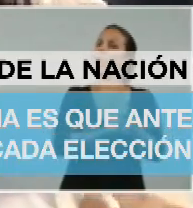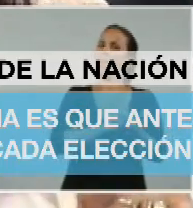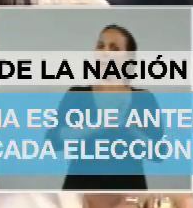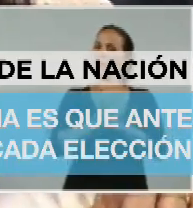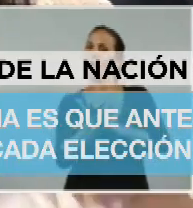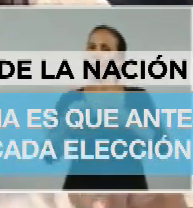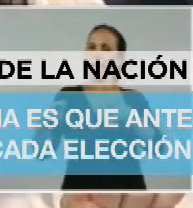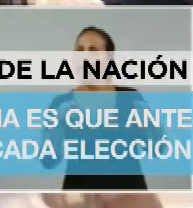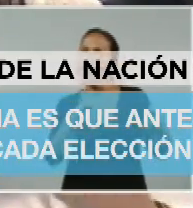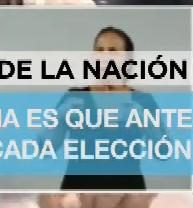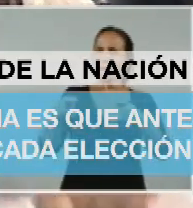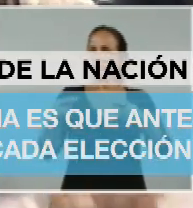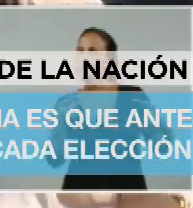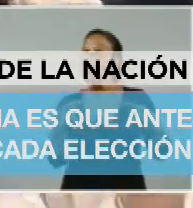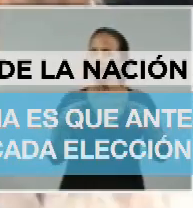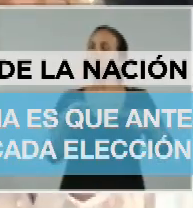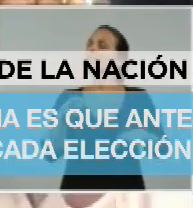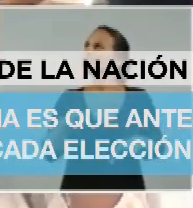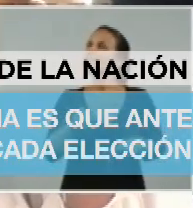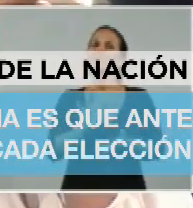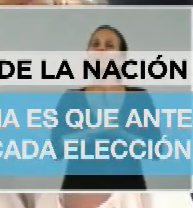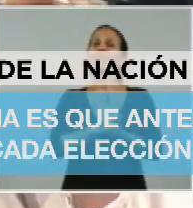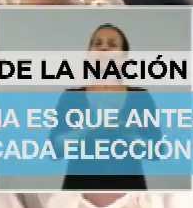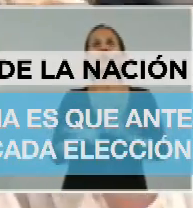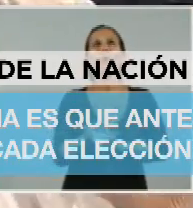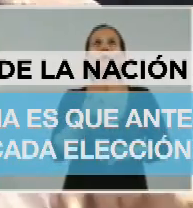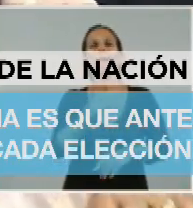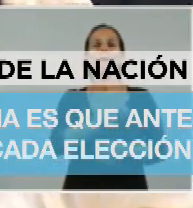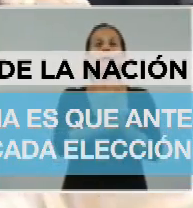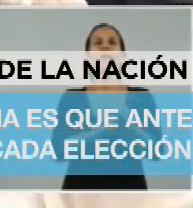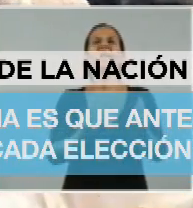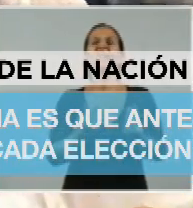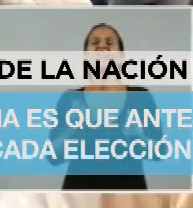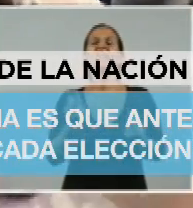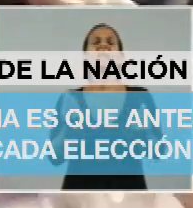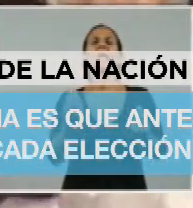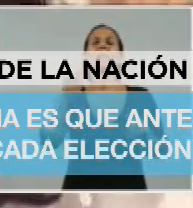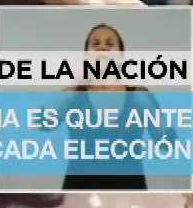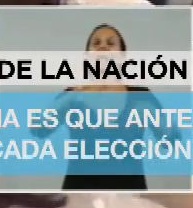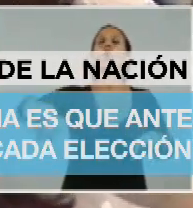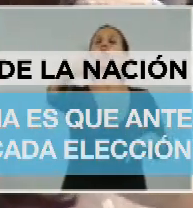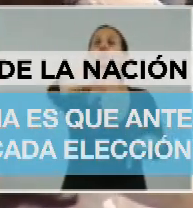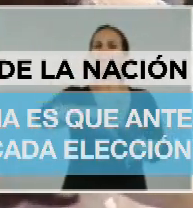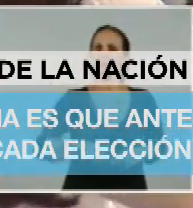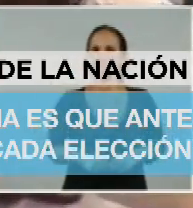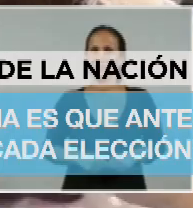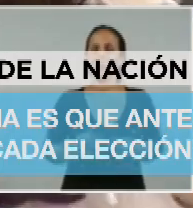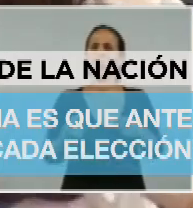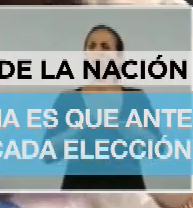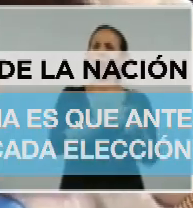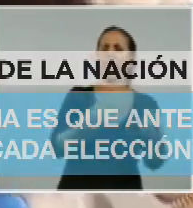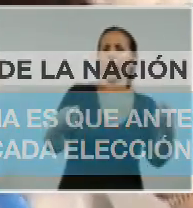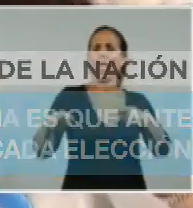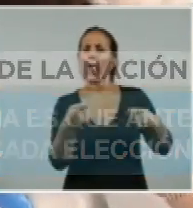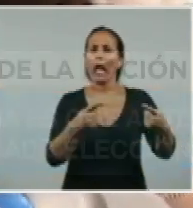definitiva es una disputa de poder sobre qué pasa con ustedes. Porque la disputa de poder no es a